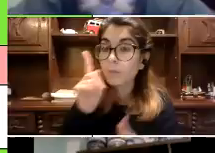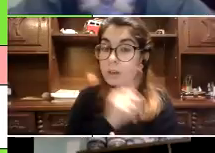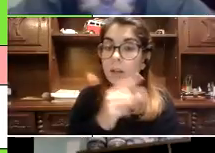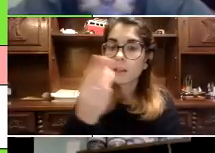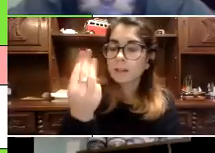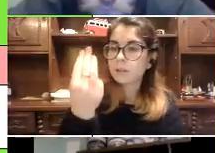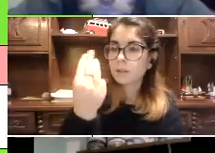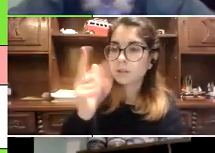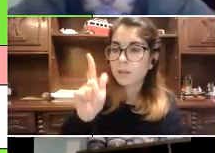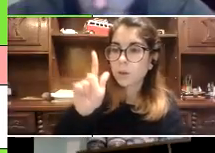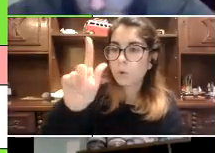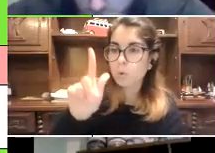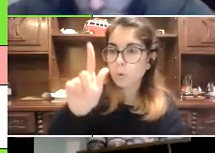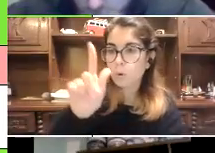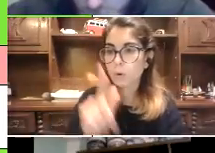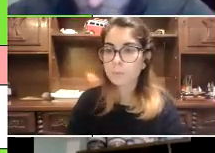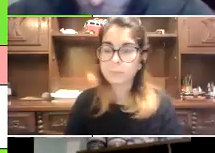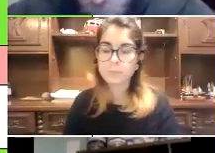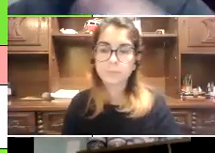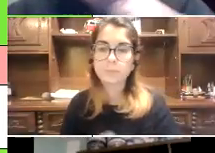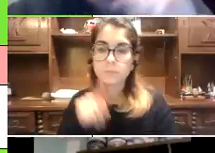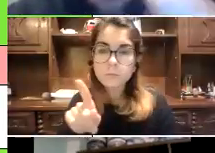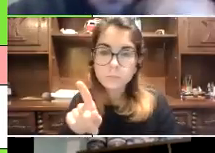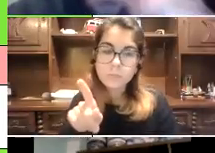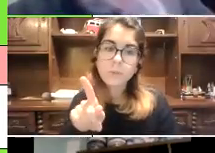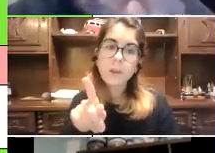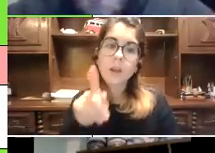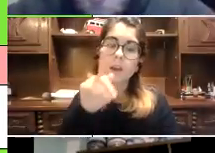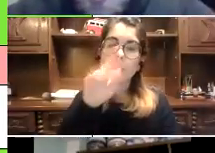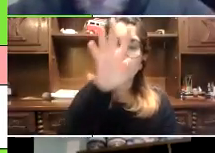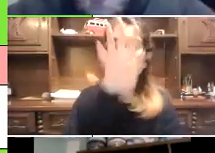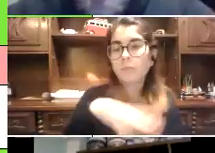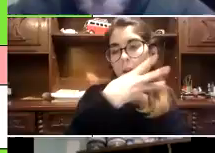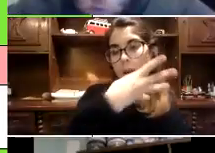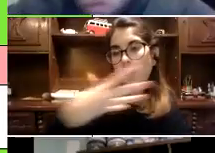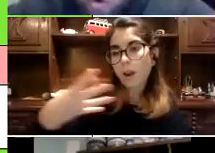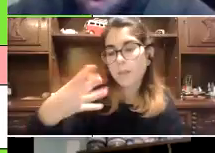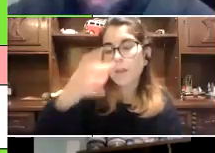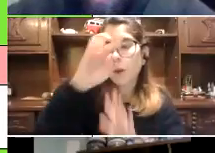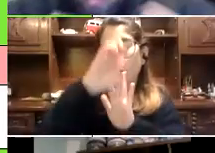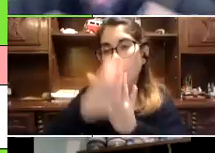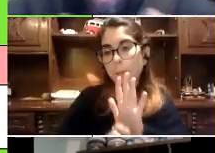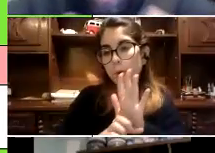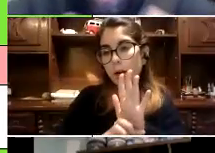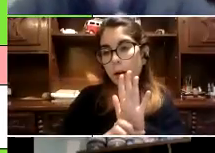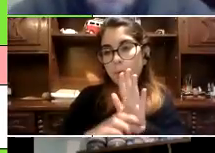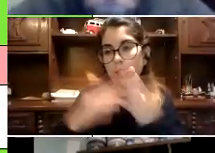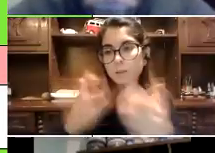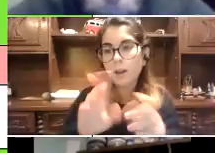Ese es el diseño ajustado de lo que vendría para cerrar el curso.